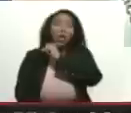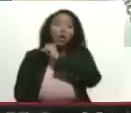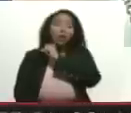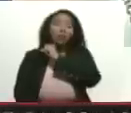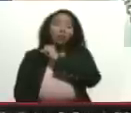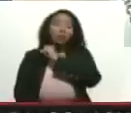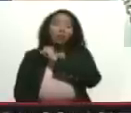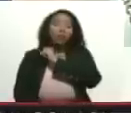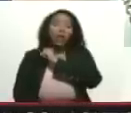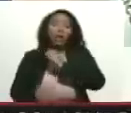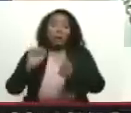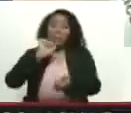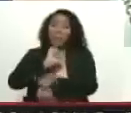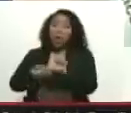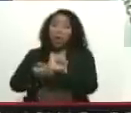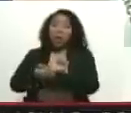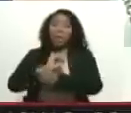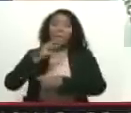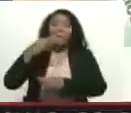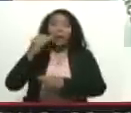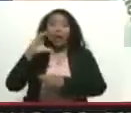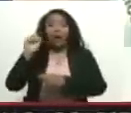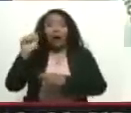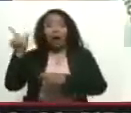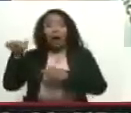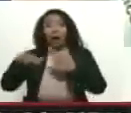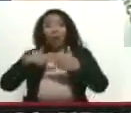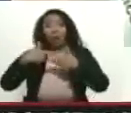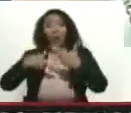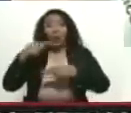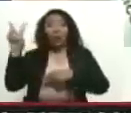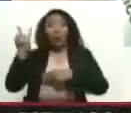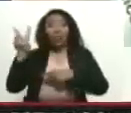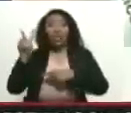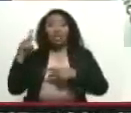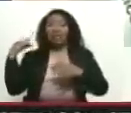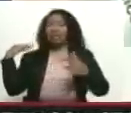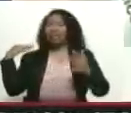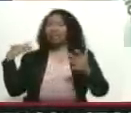o de la cárcel de La Pica de revolucionarios venezolanos, duraron